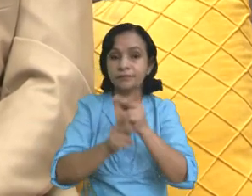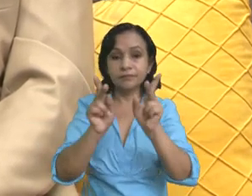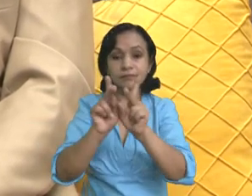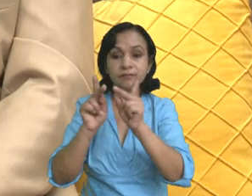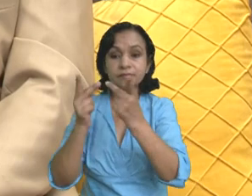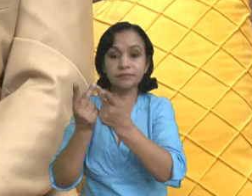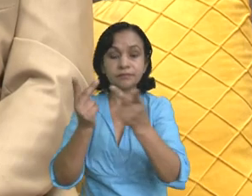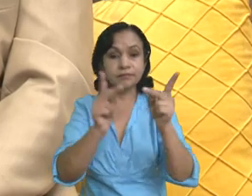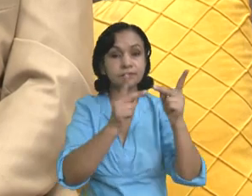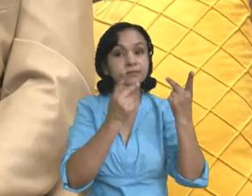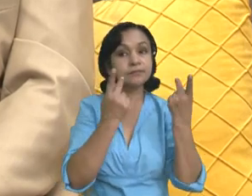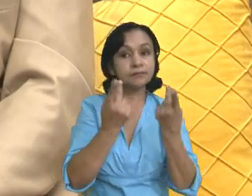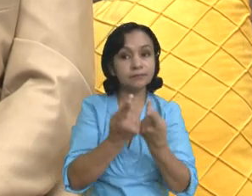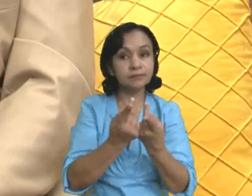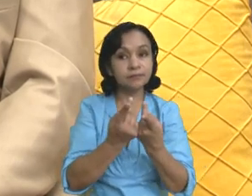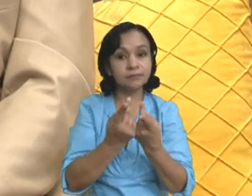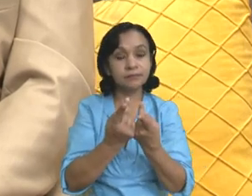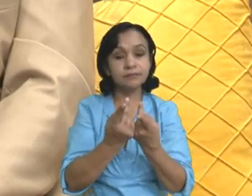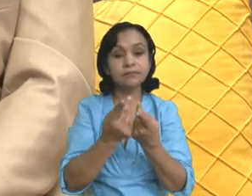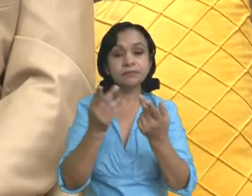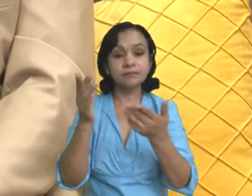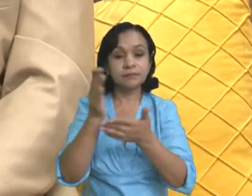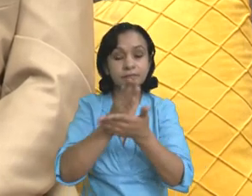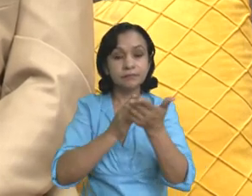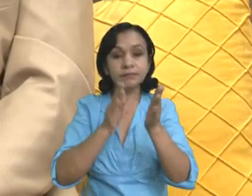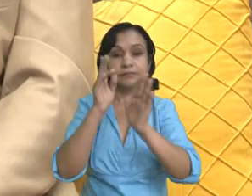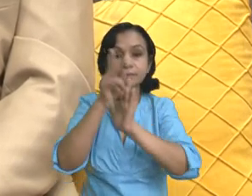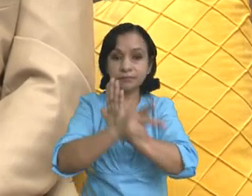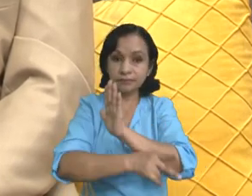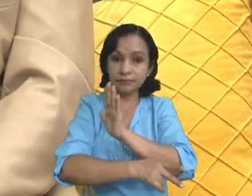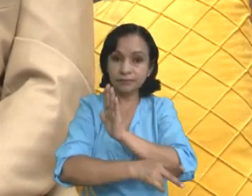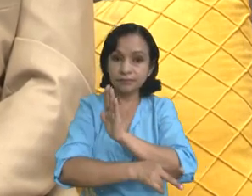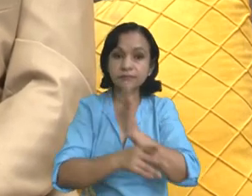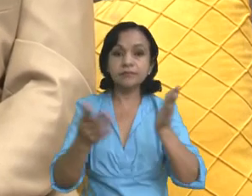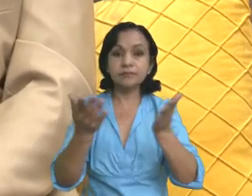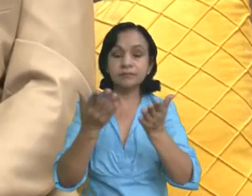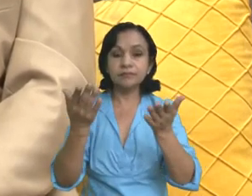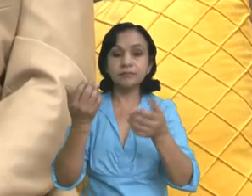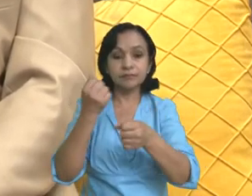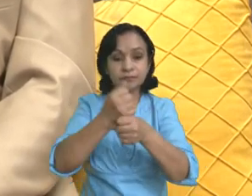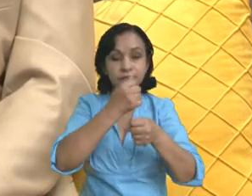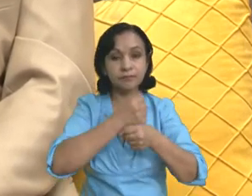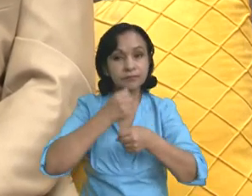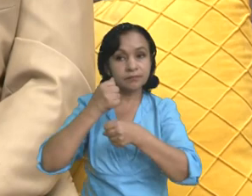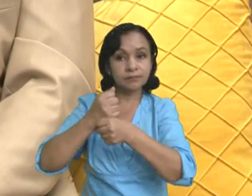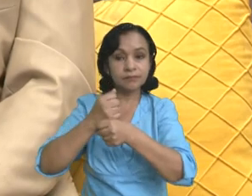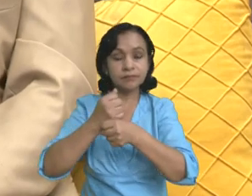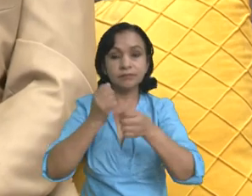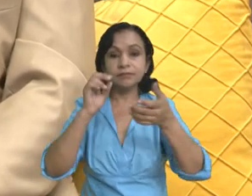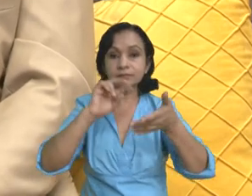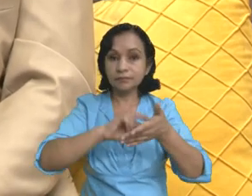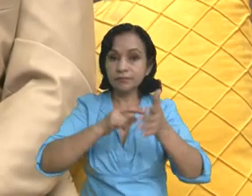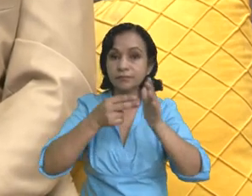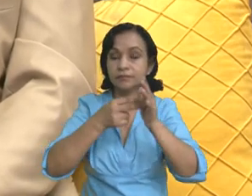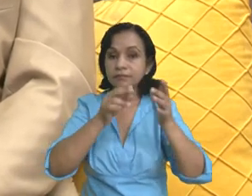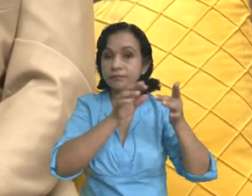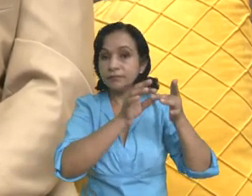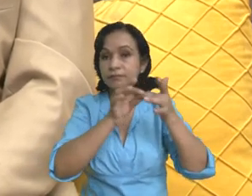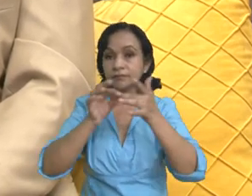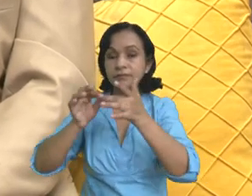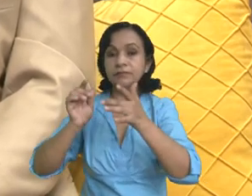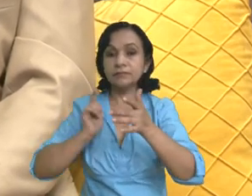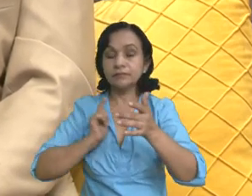pueblos de esos respectivos países, pero también con efectos extraterritoriales de gran significación que tienen